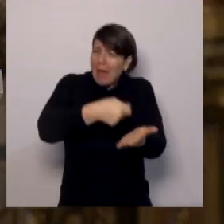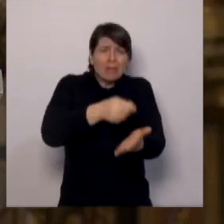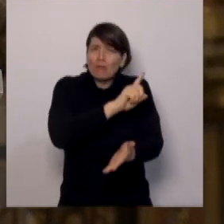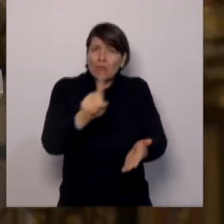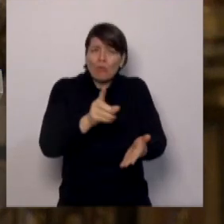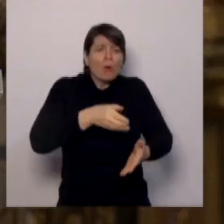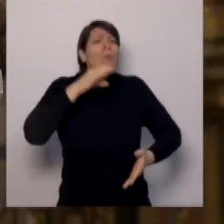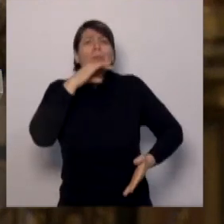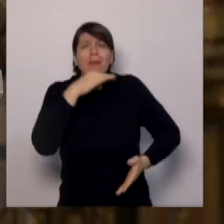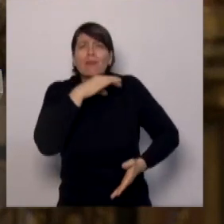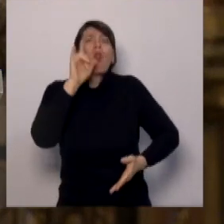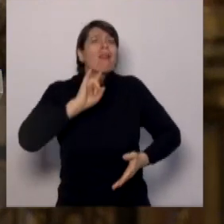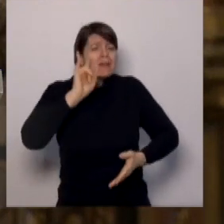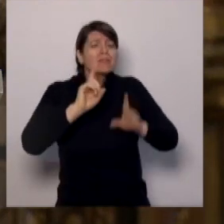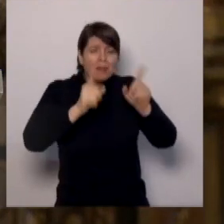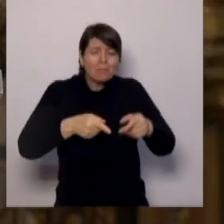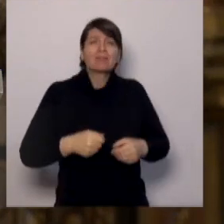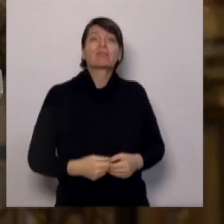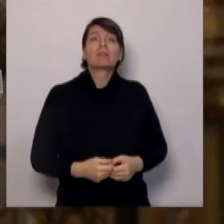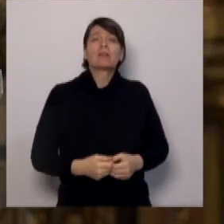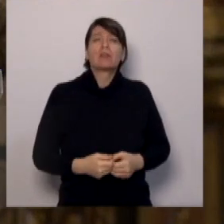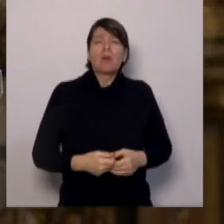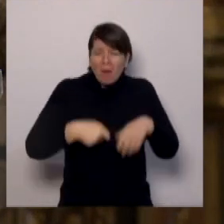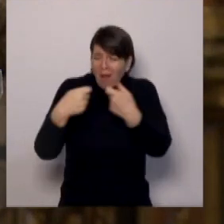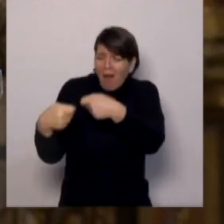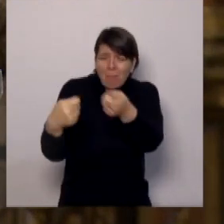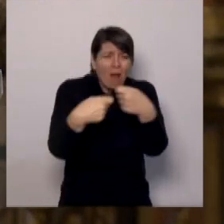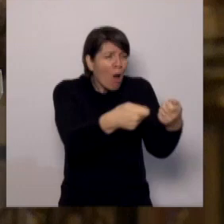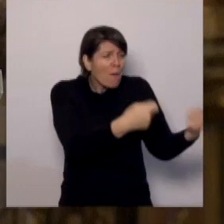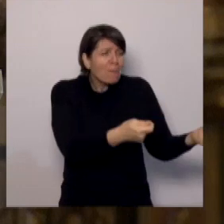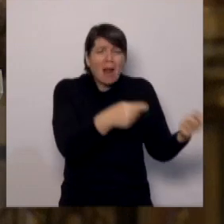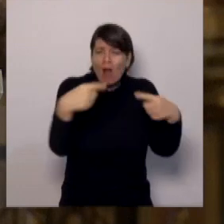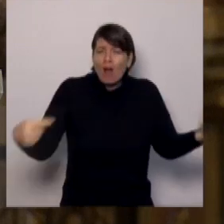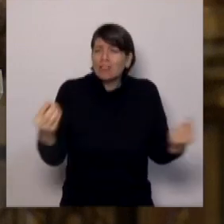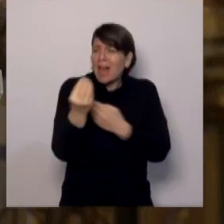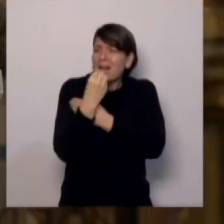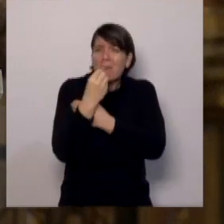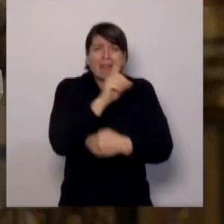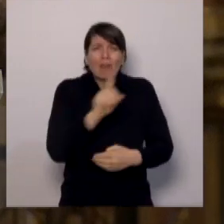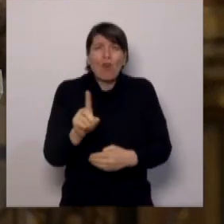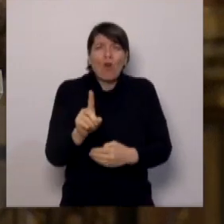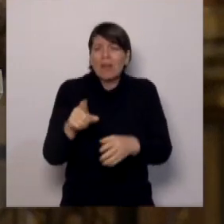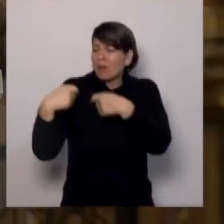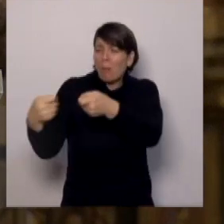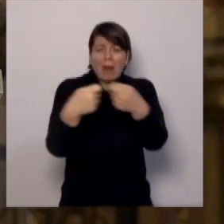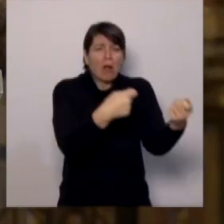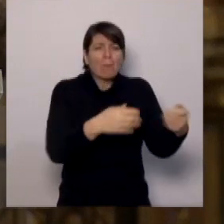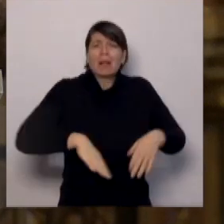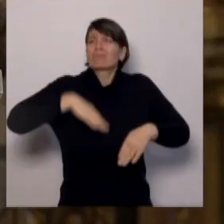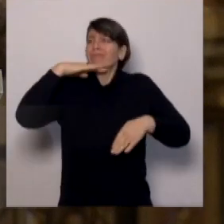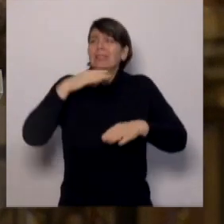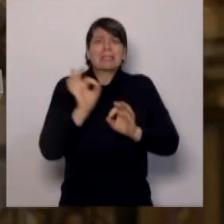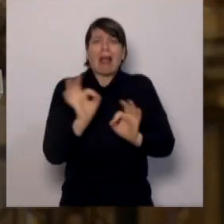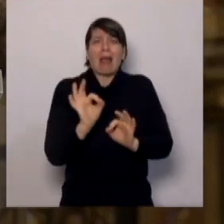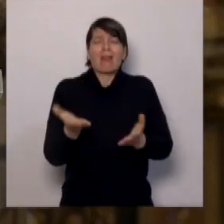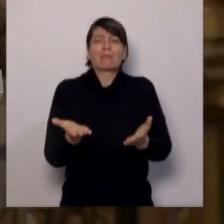y sin pagar tomen vino y leche. ¿Por qué gastan dinero en algo que no alimenta y sus ganancias en algo